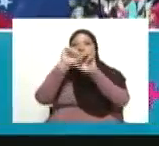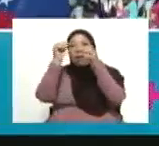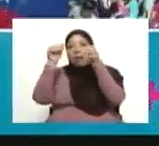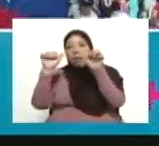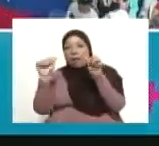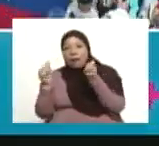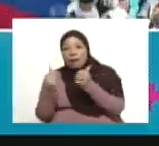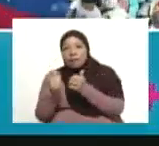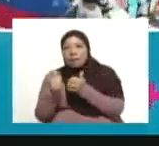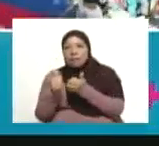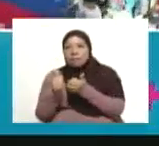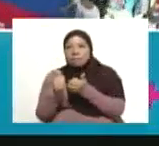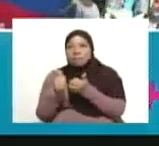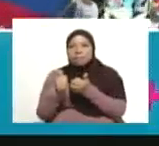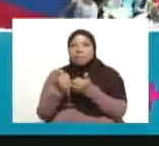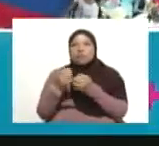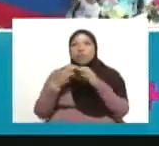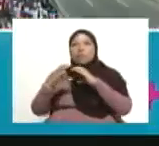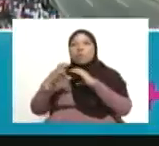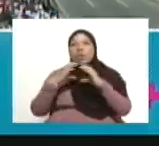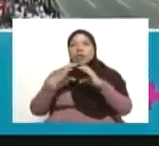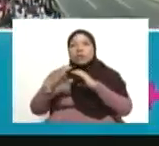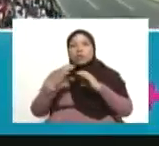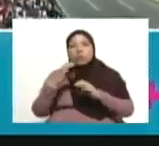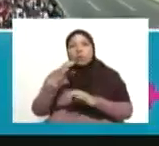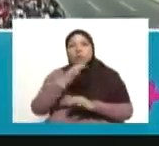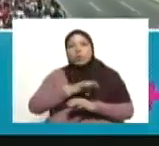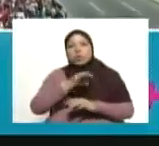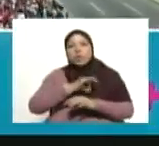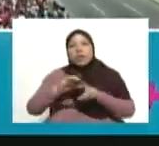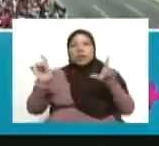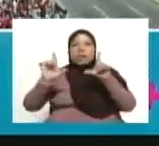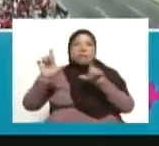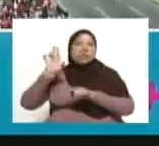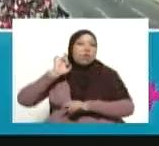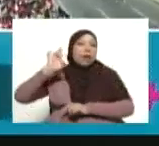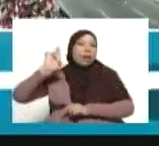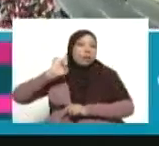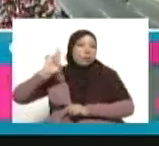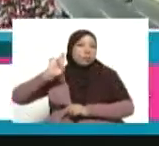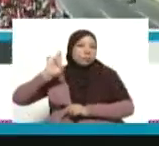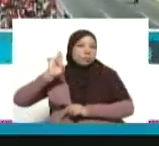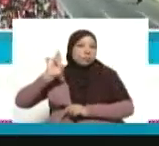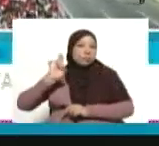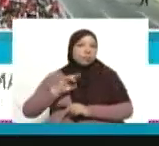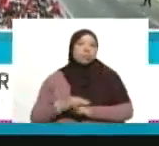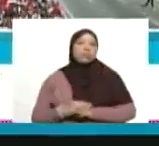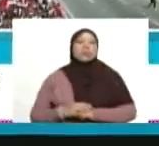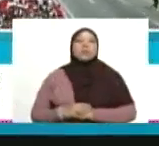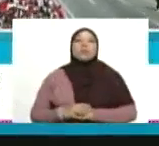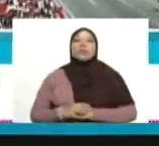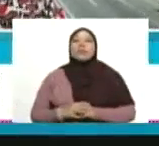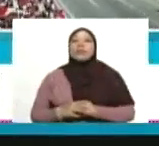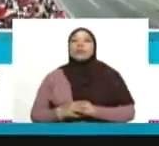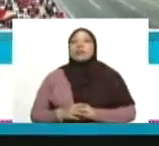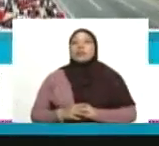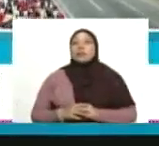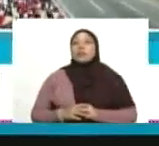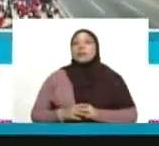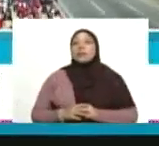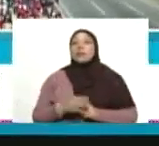de los medios de comunicación. Ahí está la juventud, que hoy marcha, es la juventud que mañana va a llevar